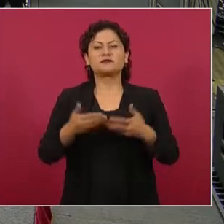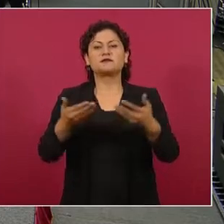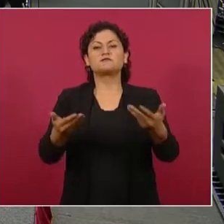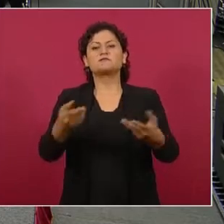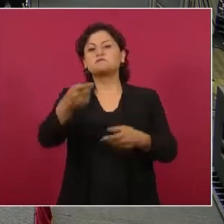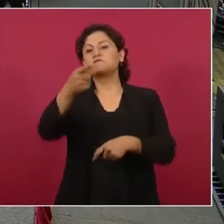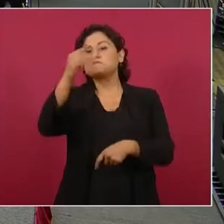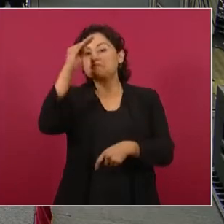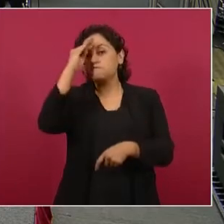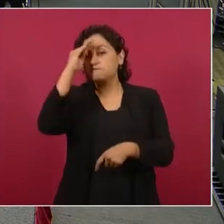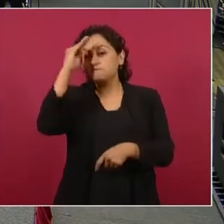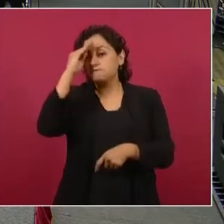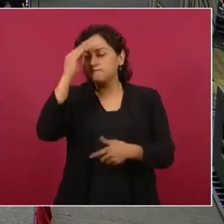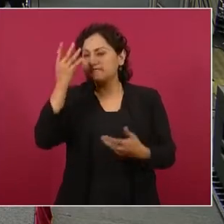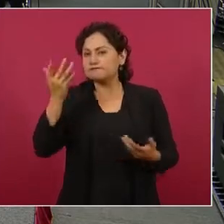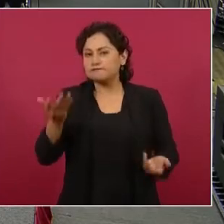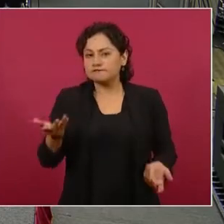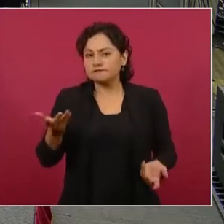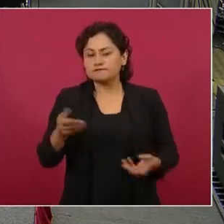imagínense